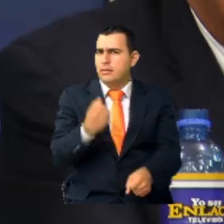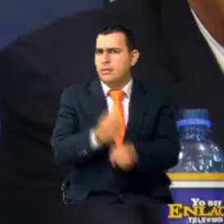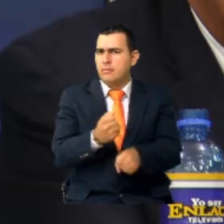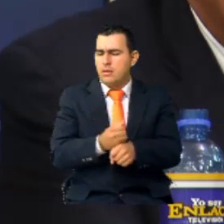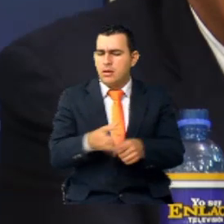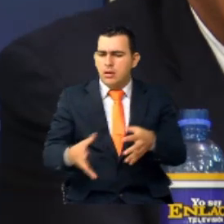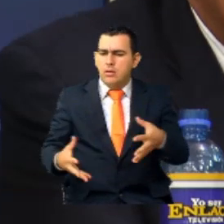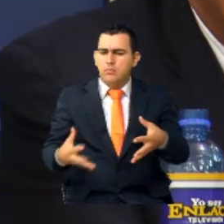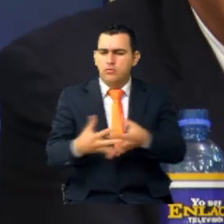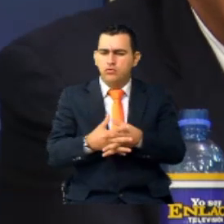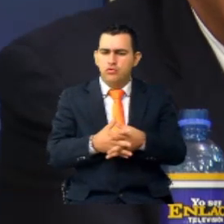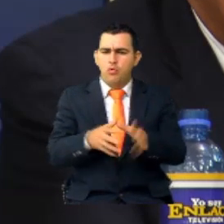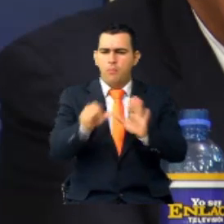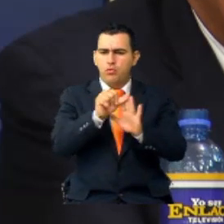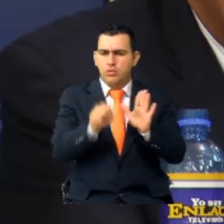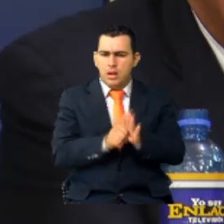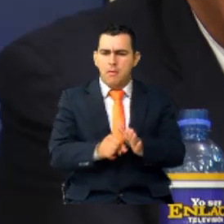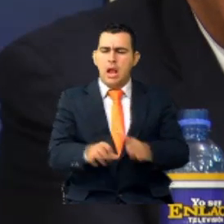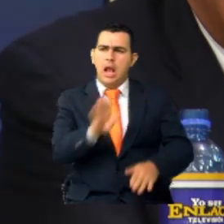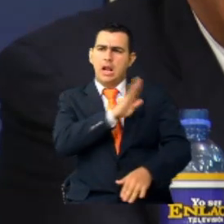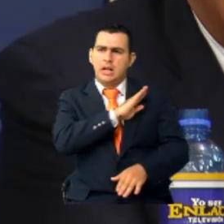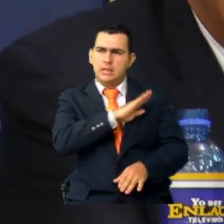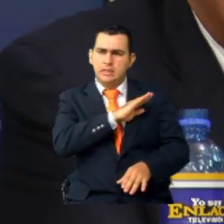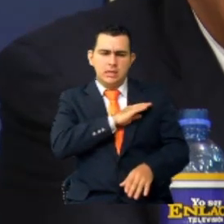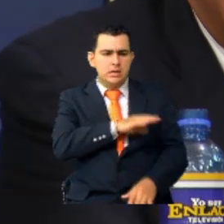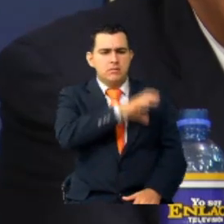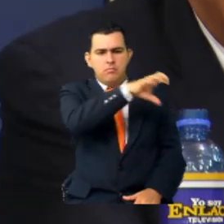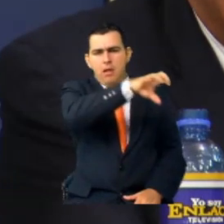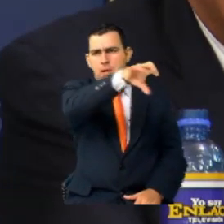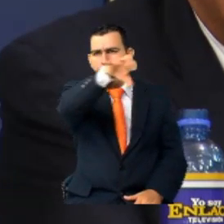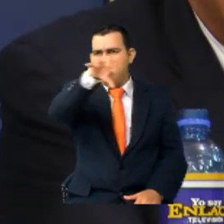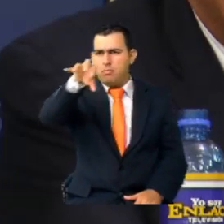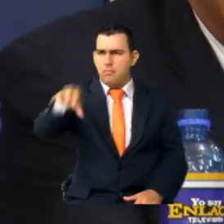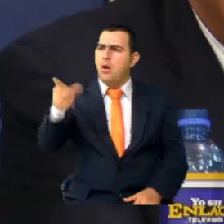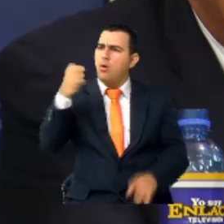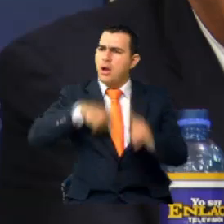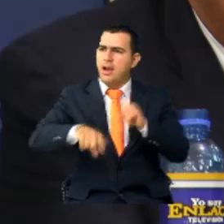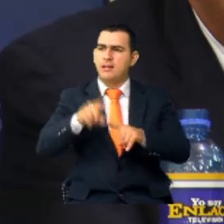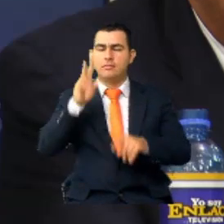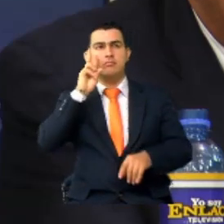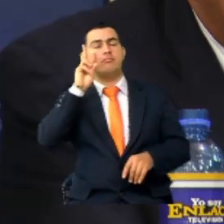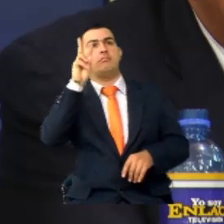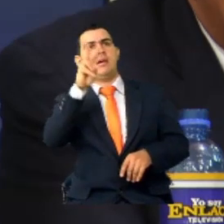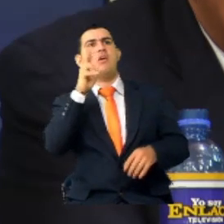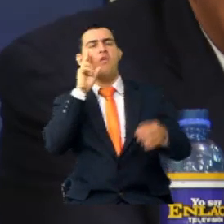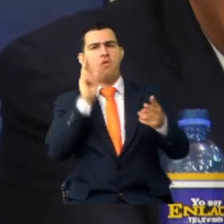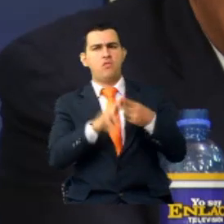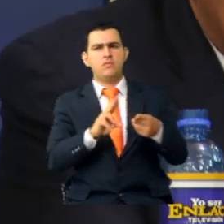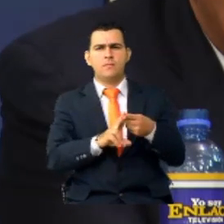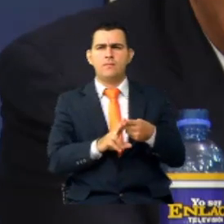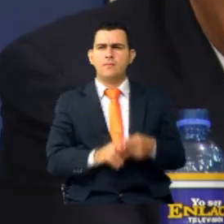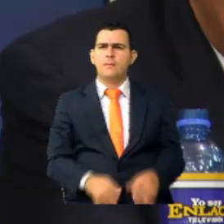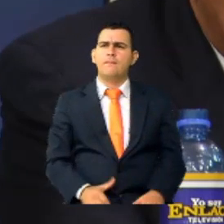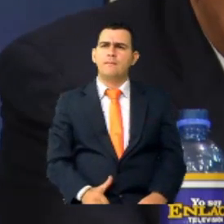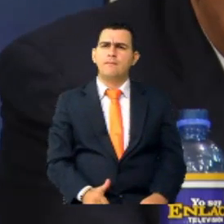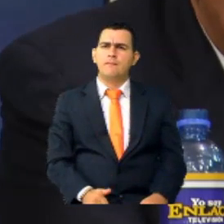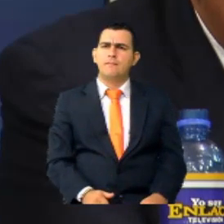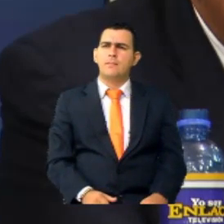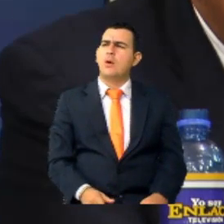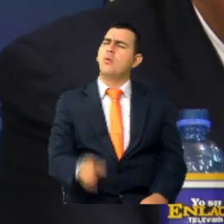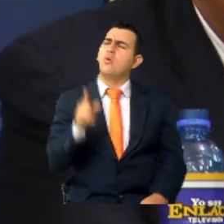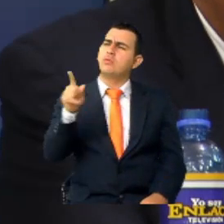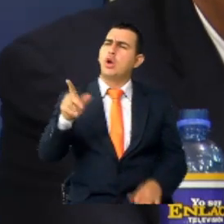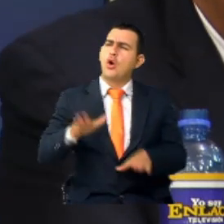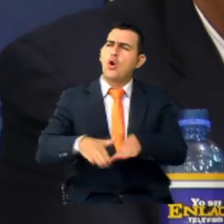programa Alcaldía en Movimiento de esta alcaldía, donde usted era muy visible en su participación. ¿Qué tipo de funciones